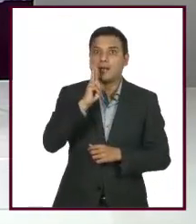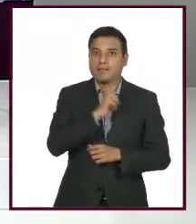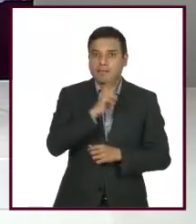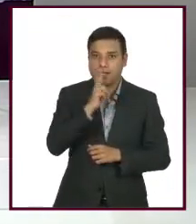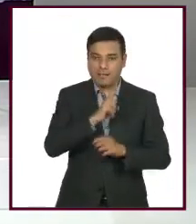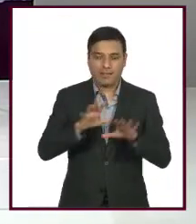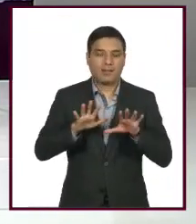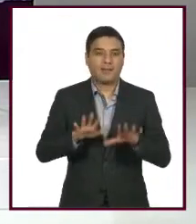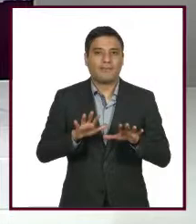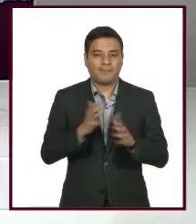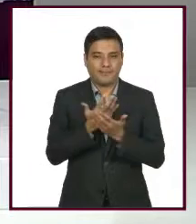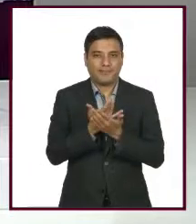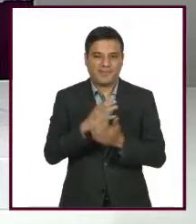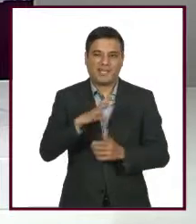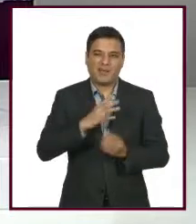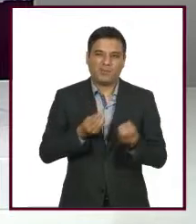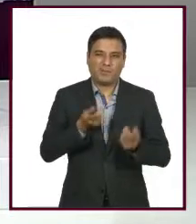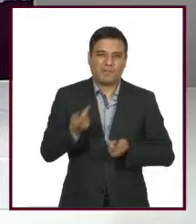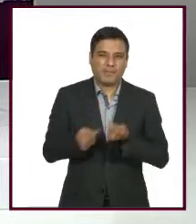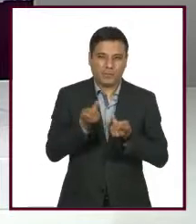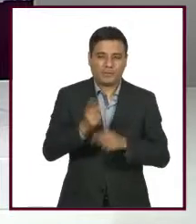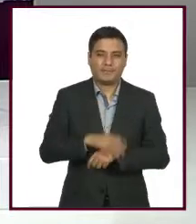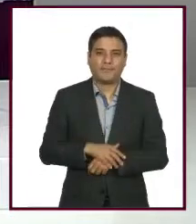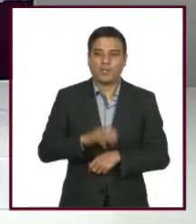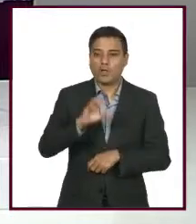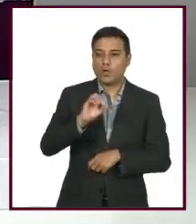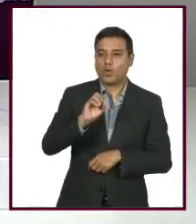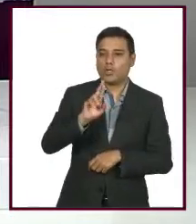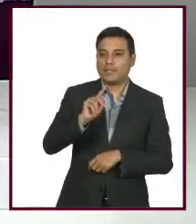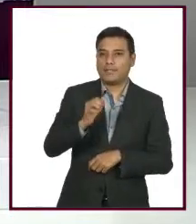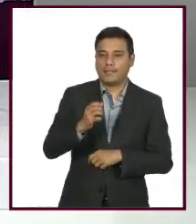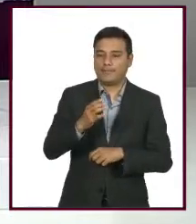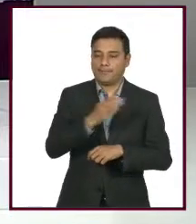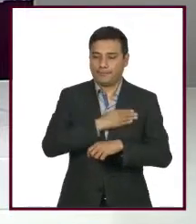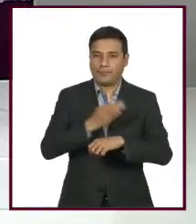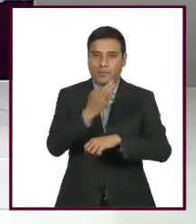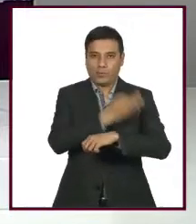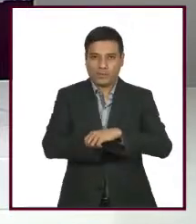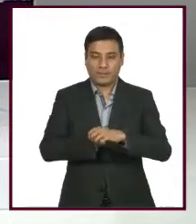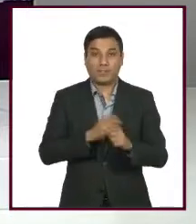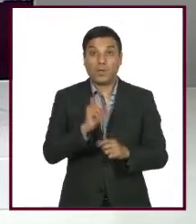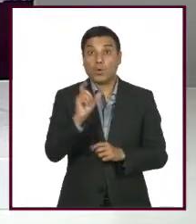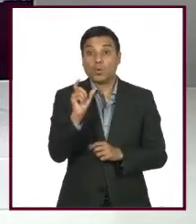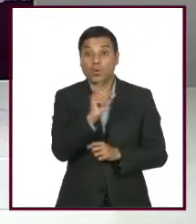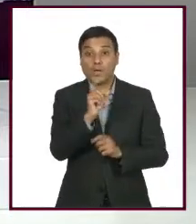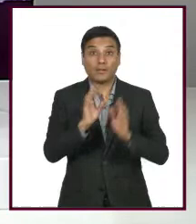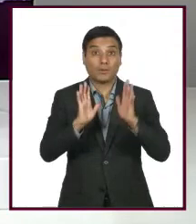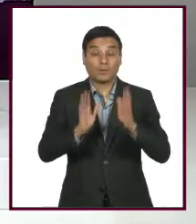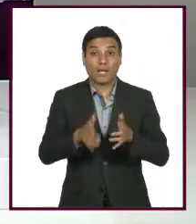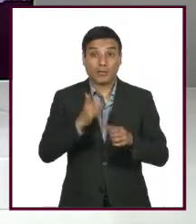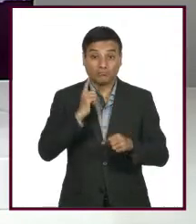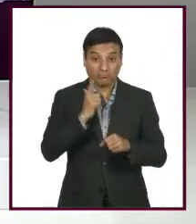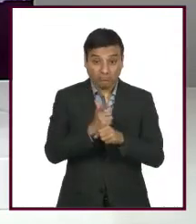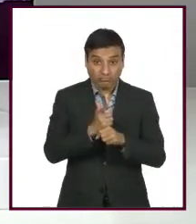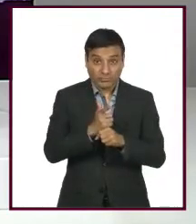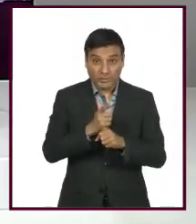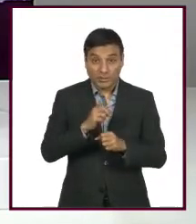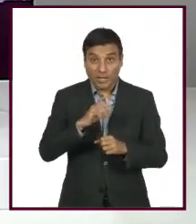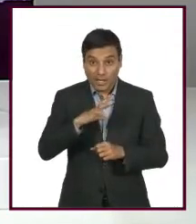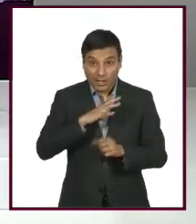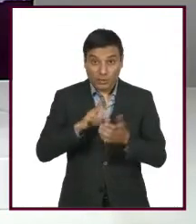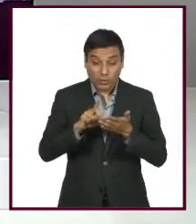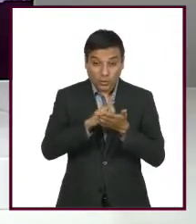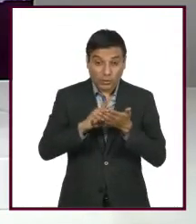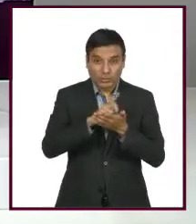preguntas, doctor, muchas todavía. Ortega Cal, buenas tardes. Cuando ya se detectó el problema, ¿hay alguna línea legal